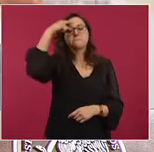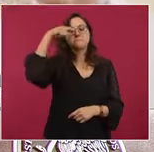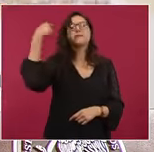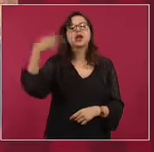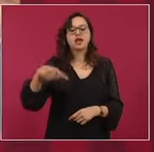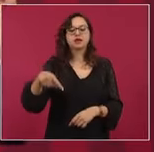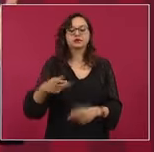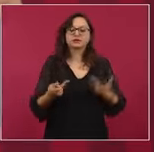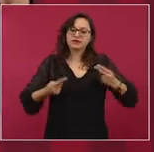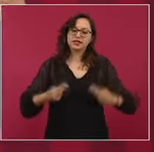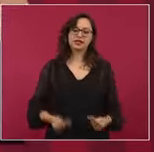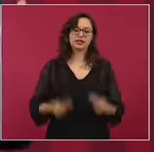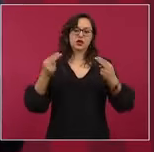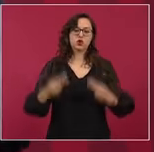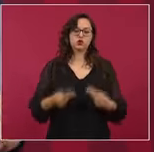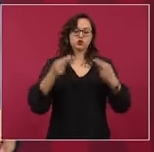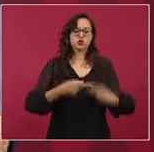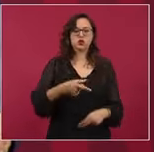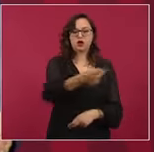los negocios jugosos